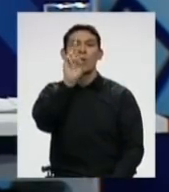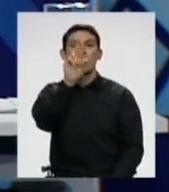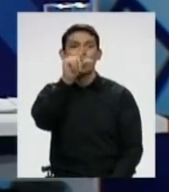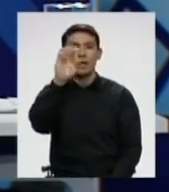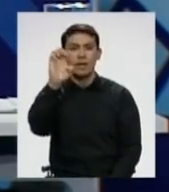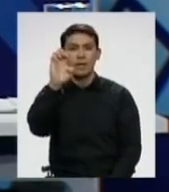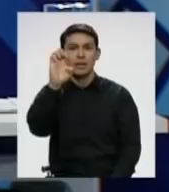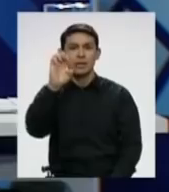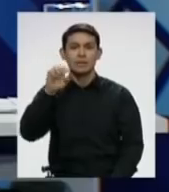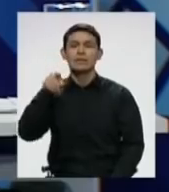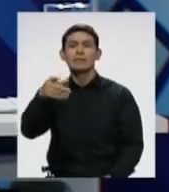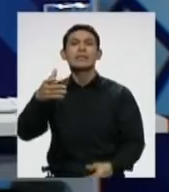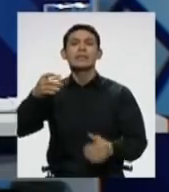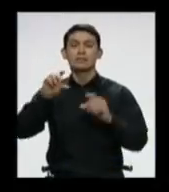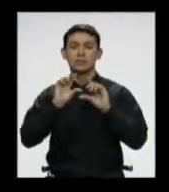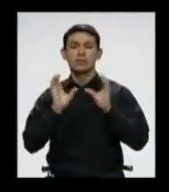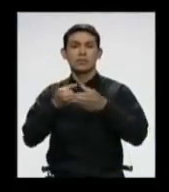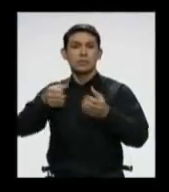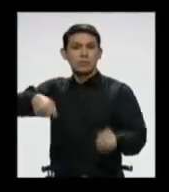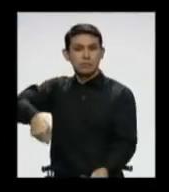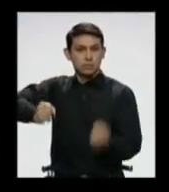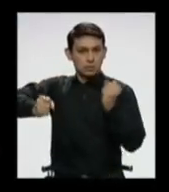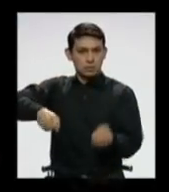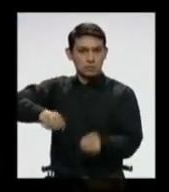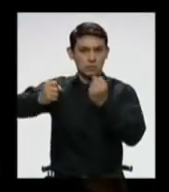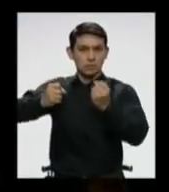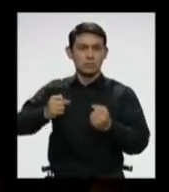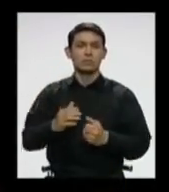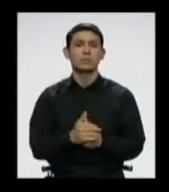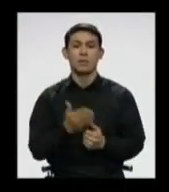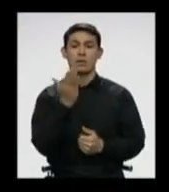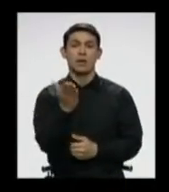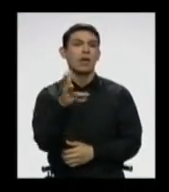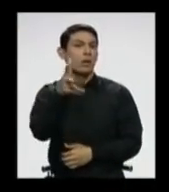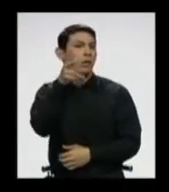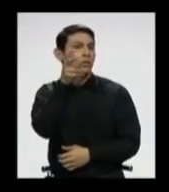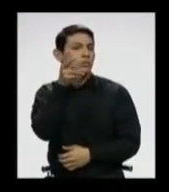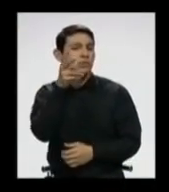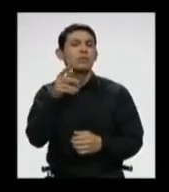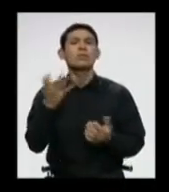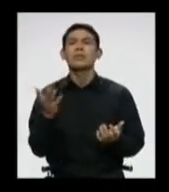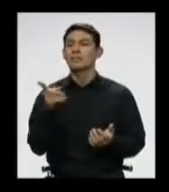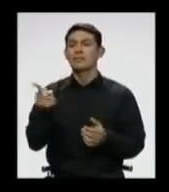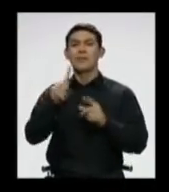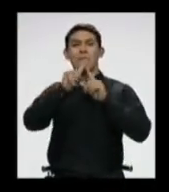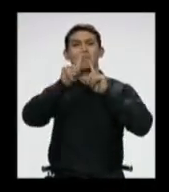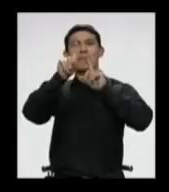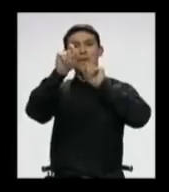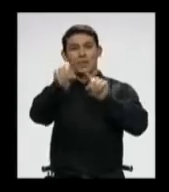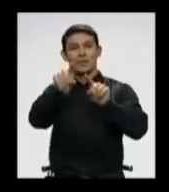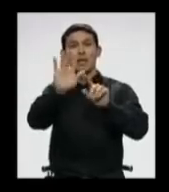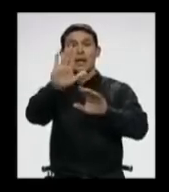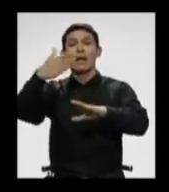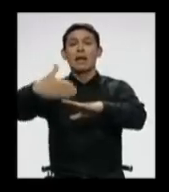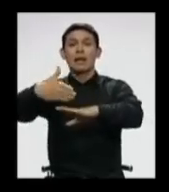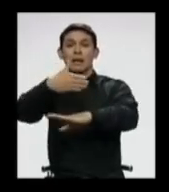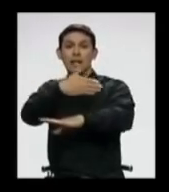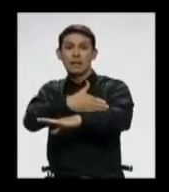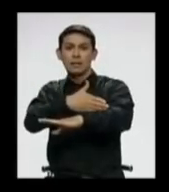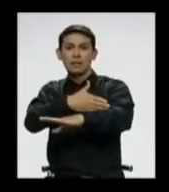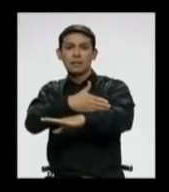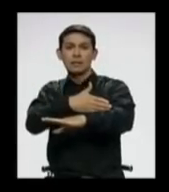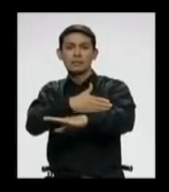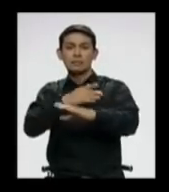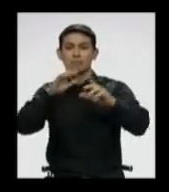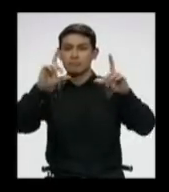Popular. Con él vamos a escuchar también una pregunta ciudadana, pero antes un